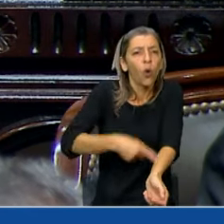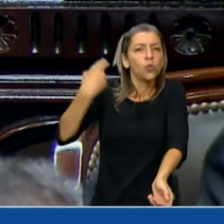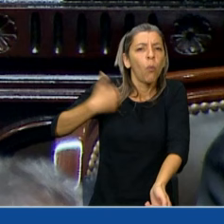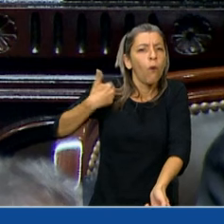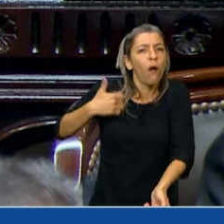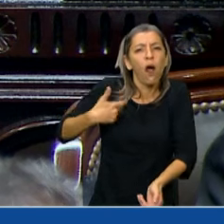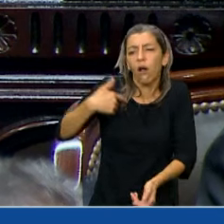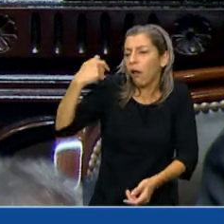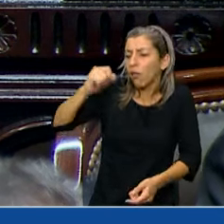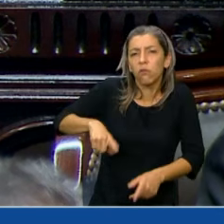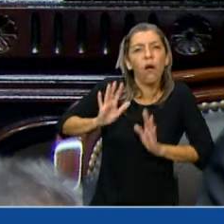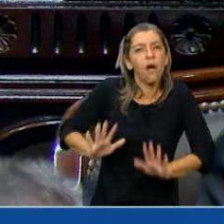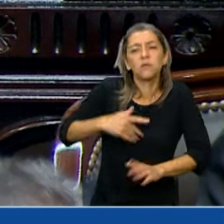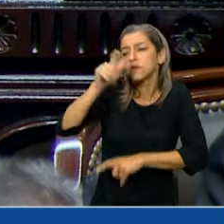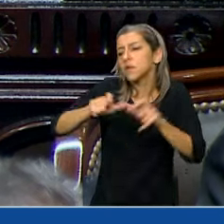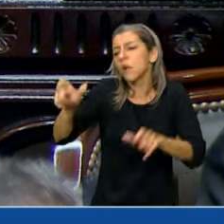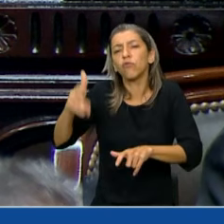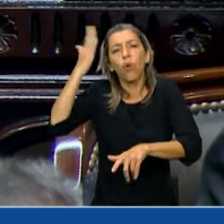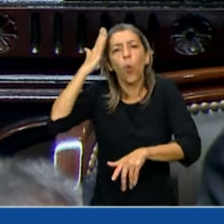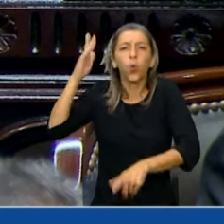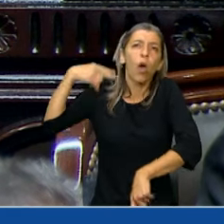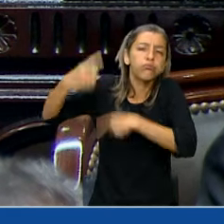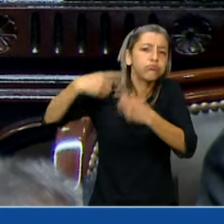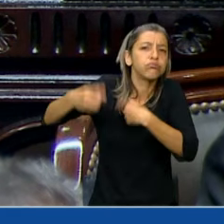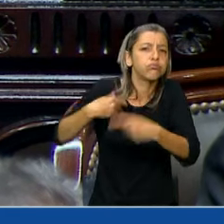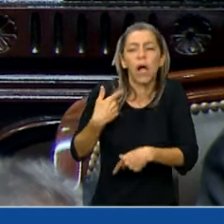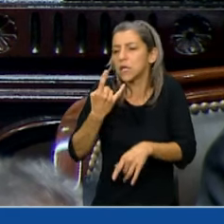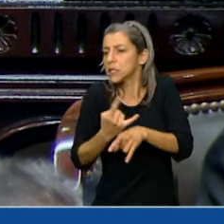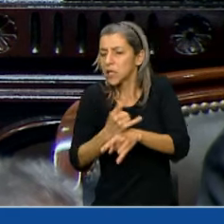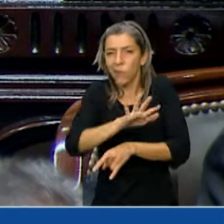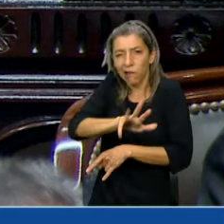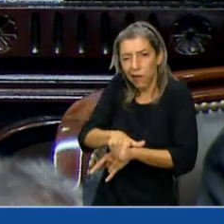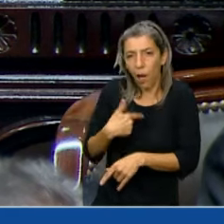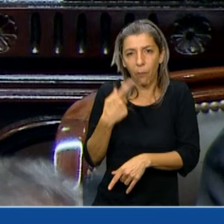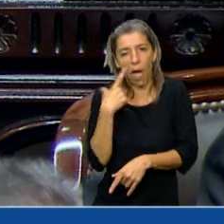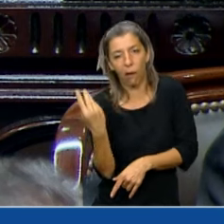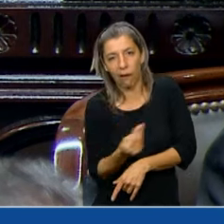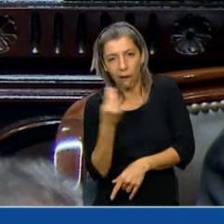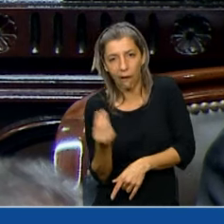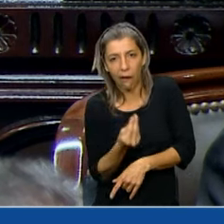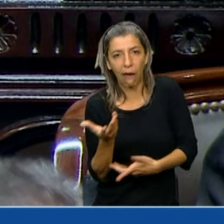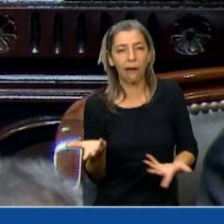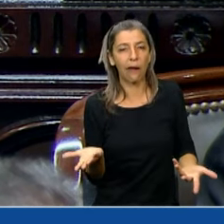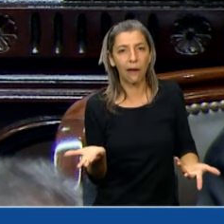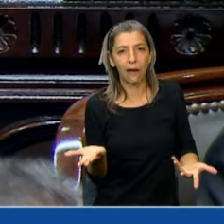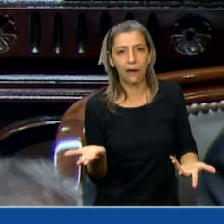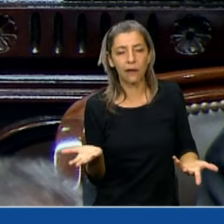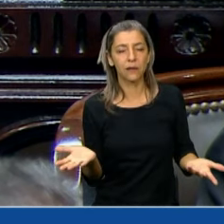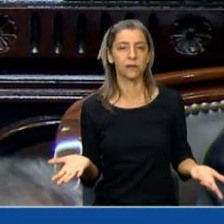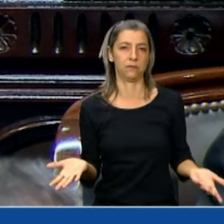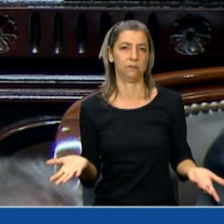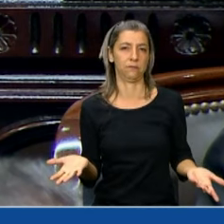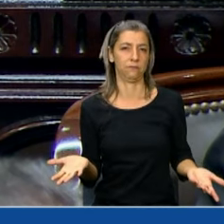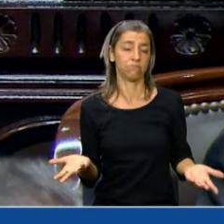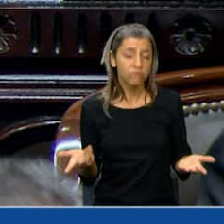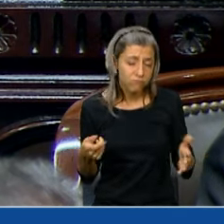argentinos asentados en nuestra manera de ser que permite la trampa La viveza criolla la